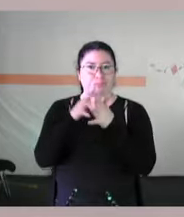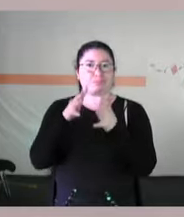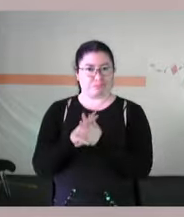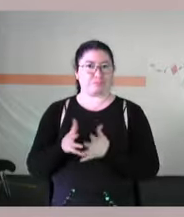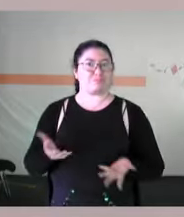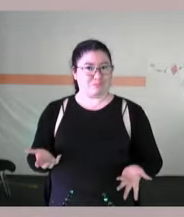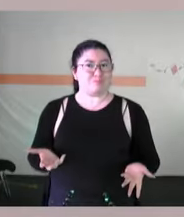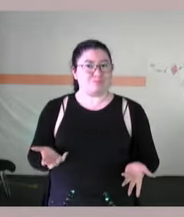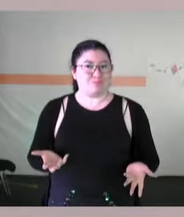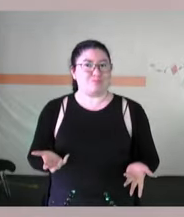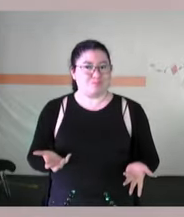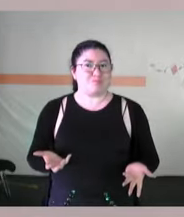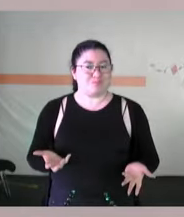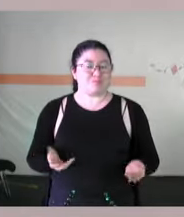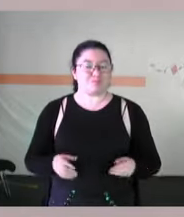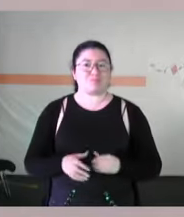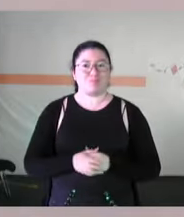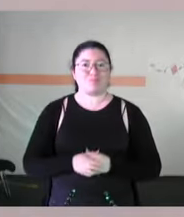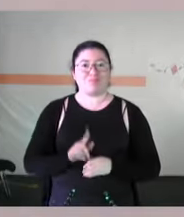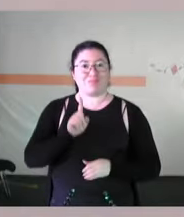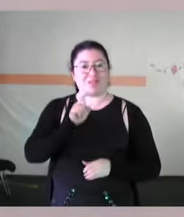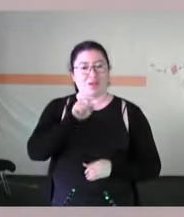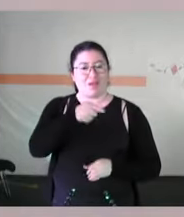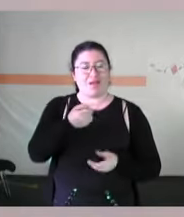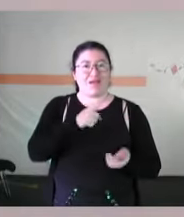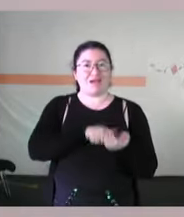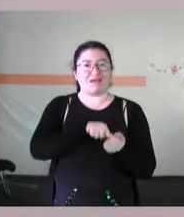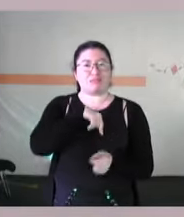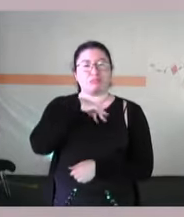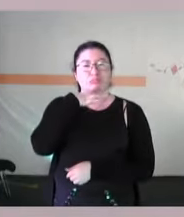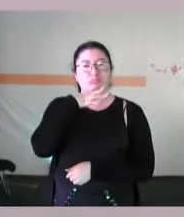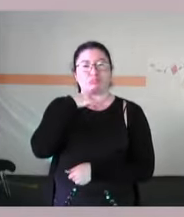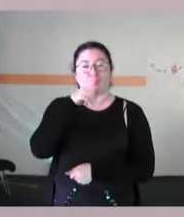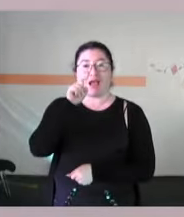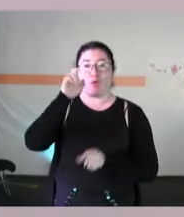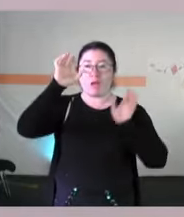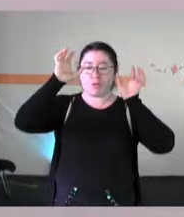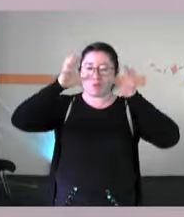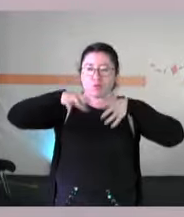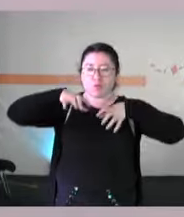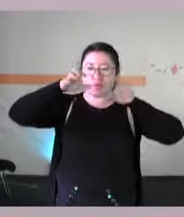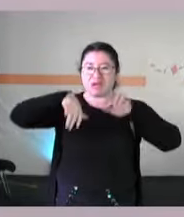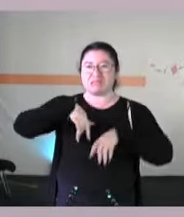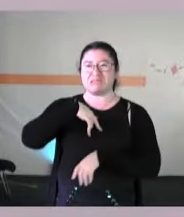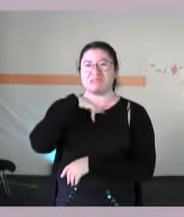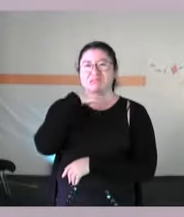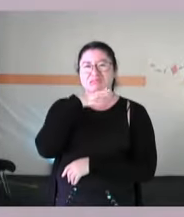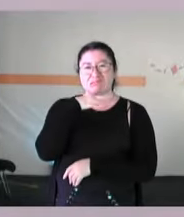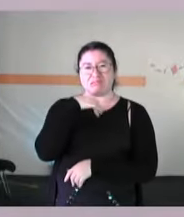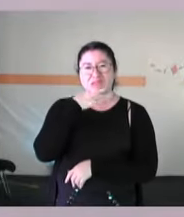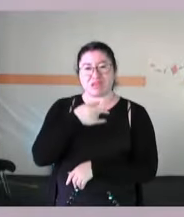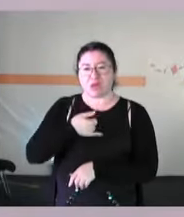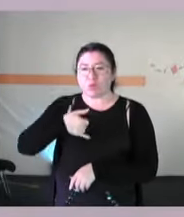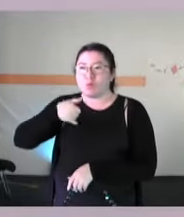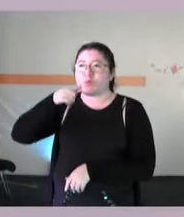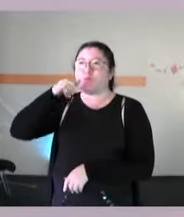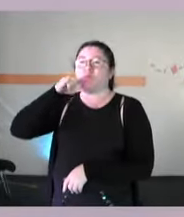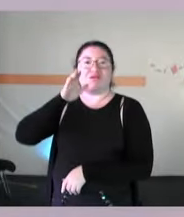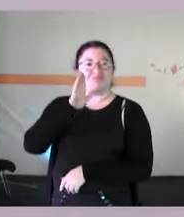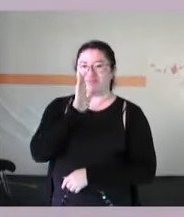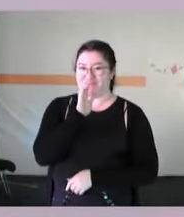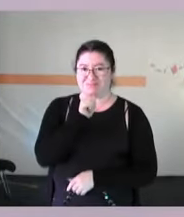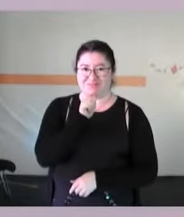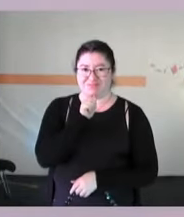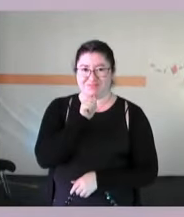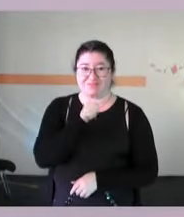O sea, el agua está contaminada, el agua de lluvia está contaminada. no es apta para el consumo humano. No sé si se